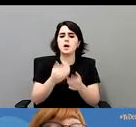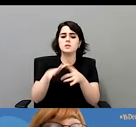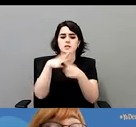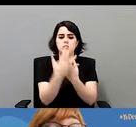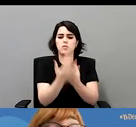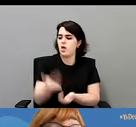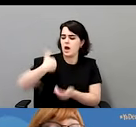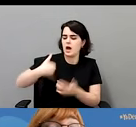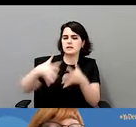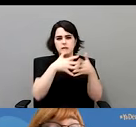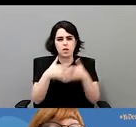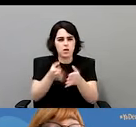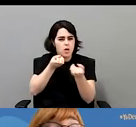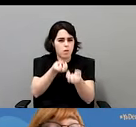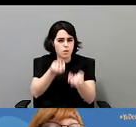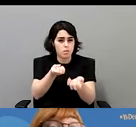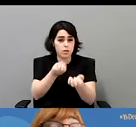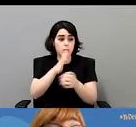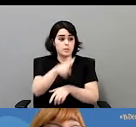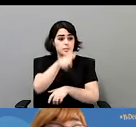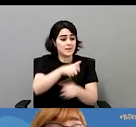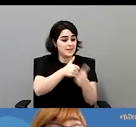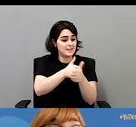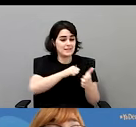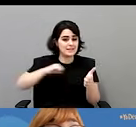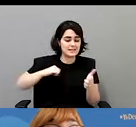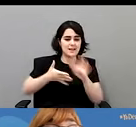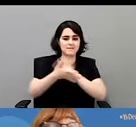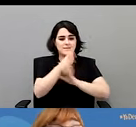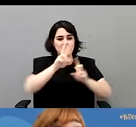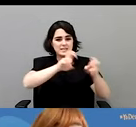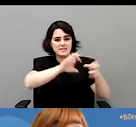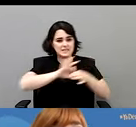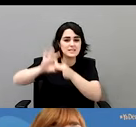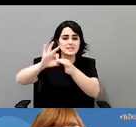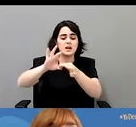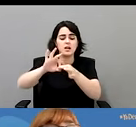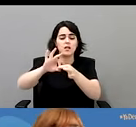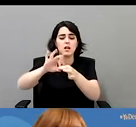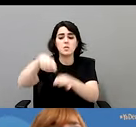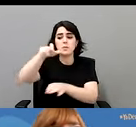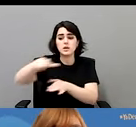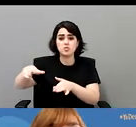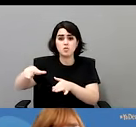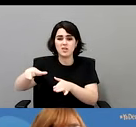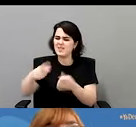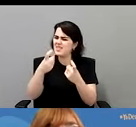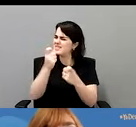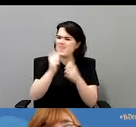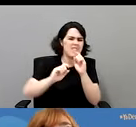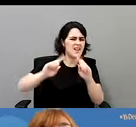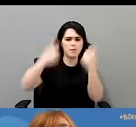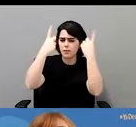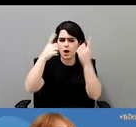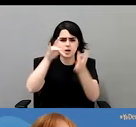eso que os conté, porque la asistencia personal se vinculó especialmente a aquellas personas que más necesidades de apoyo